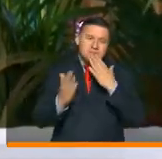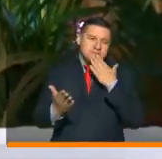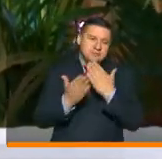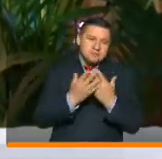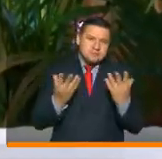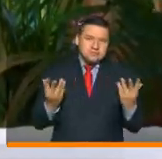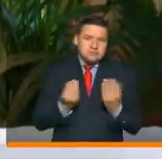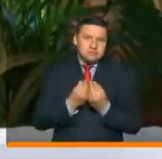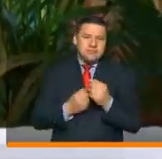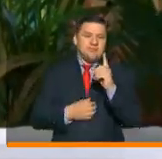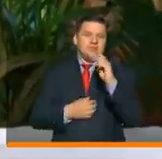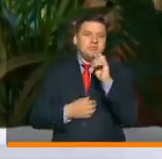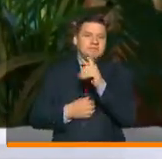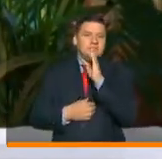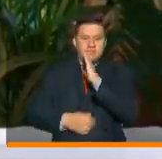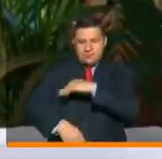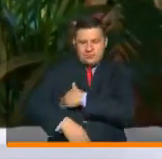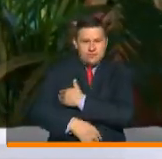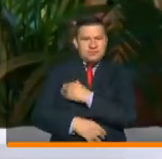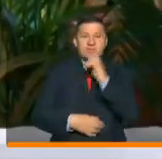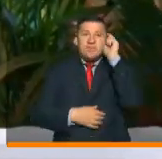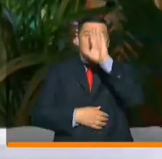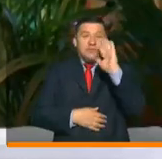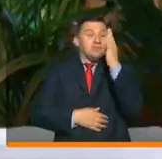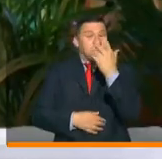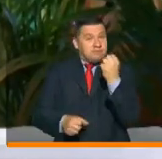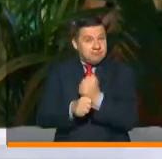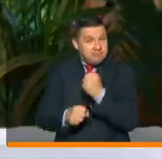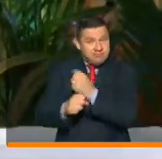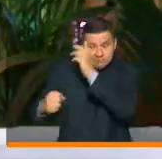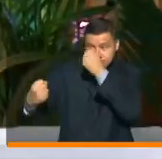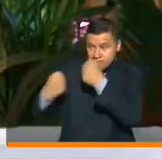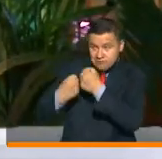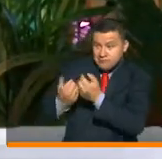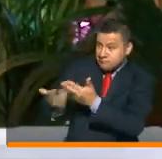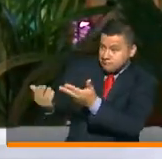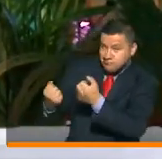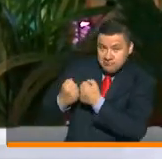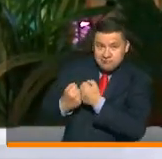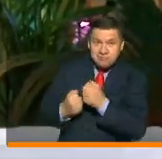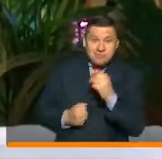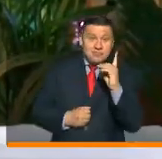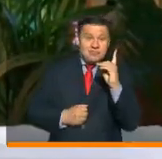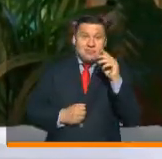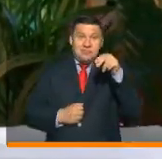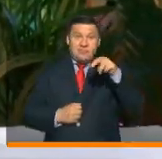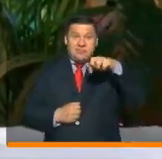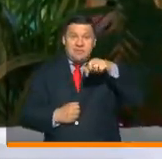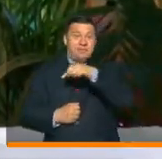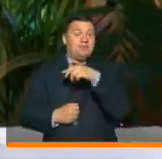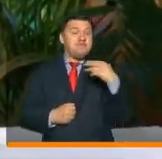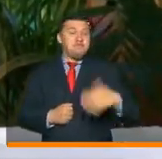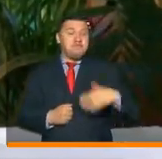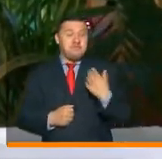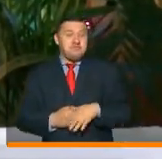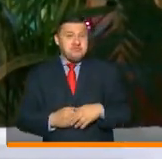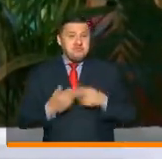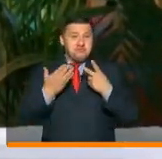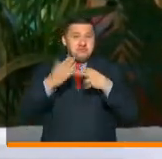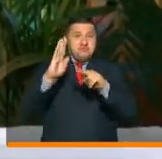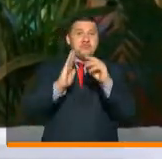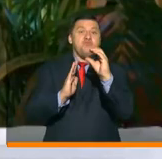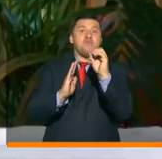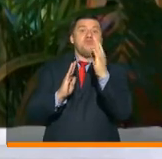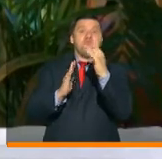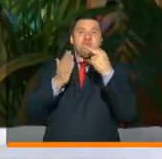agradecimiento al equipo del FIA, al equipo del Ministerio y Gobernador, a un trabajo en equipo con usted, con el DNP. Ven ustedes que estas obras hacen